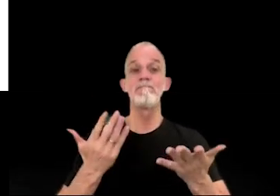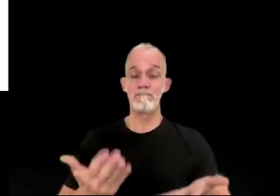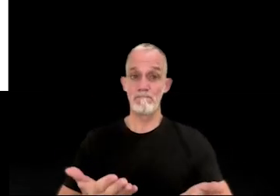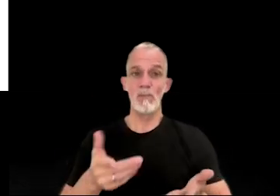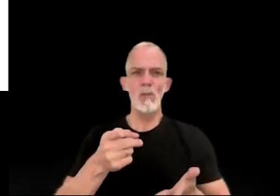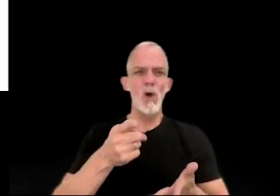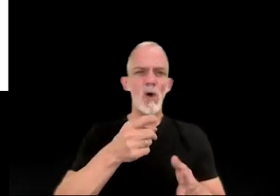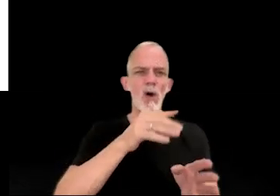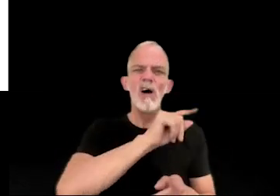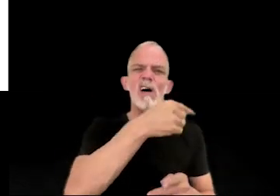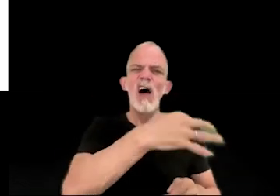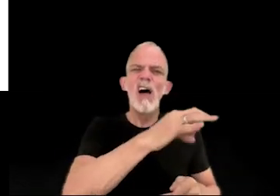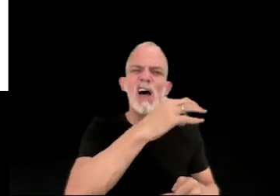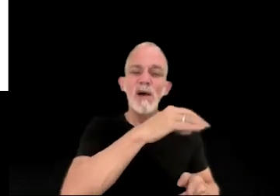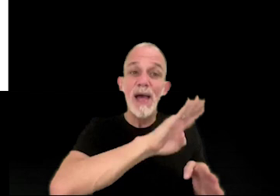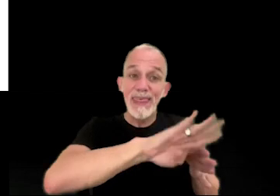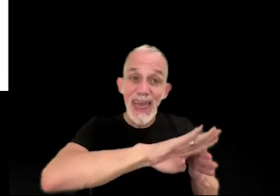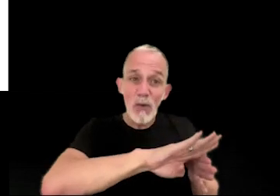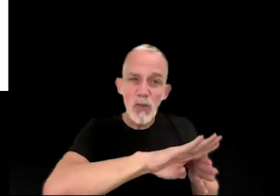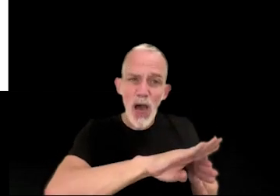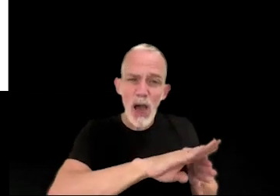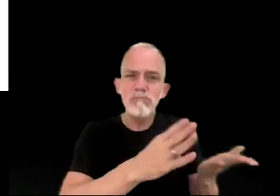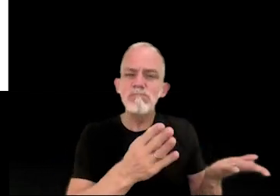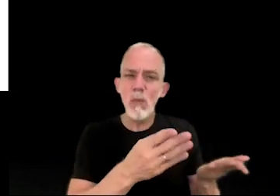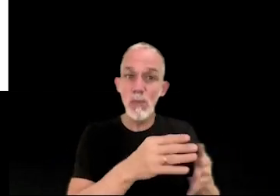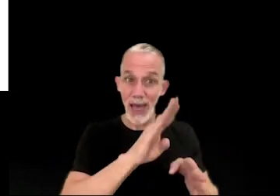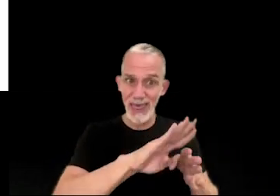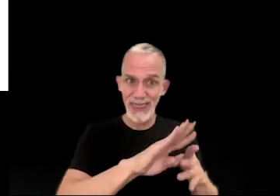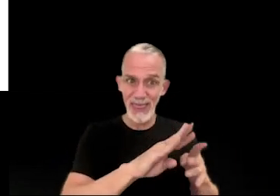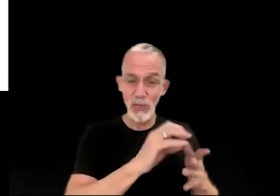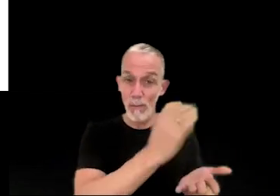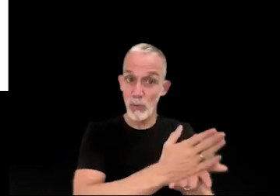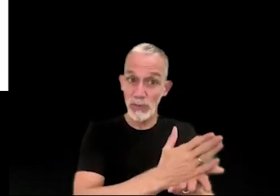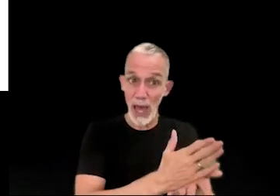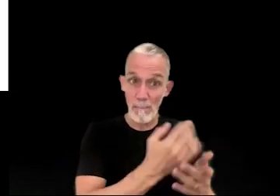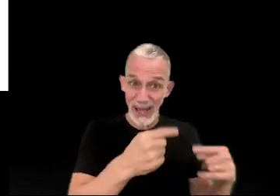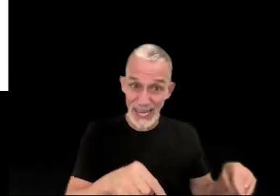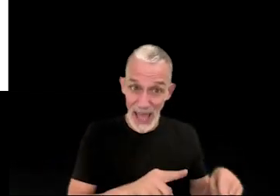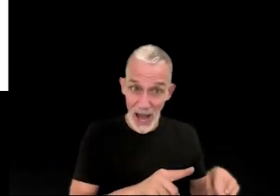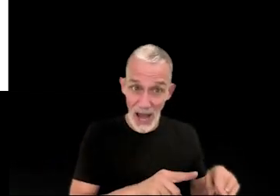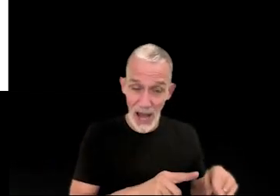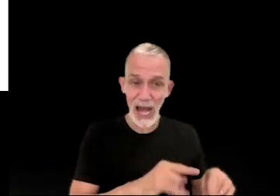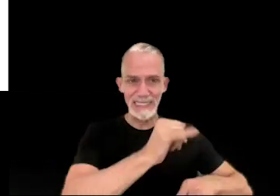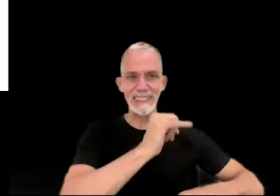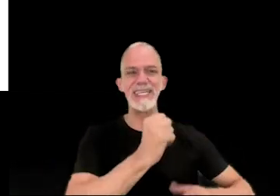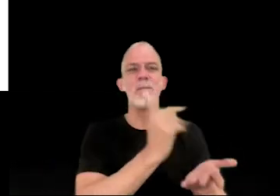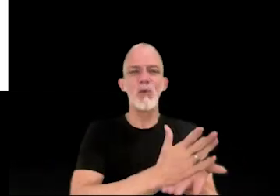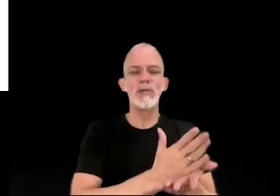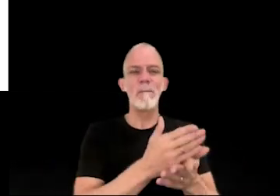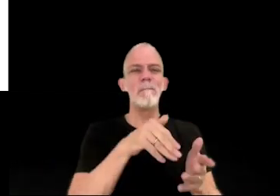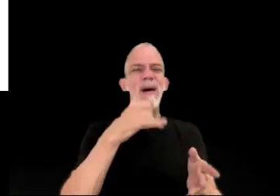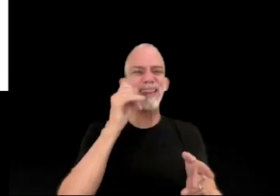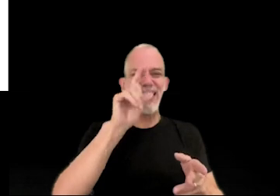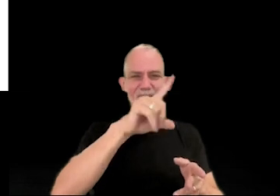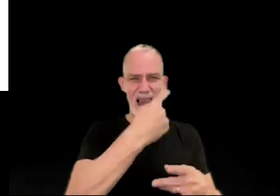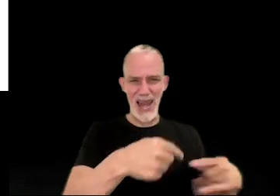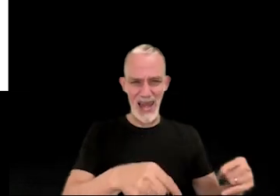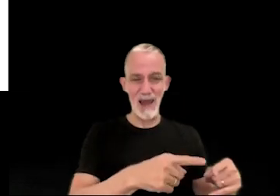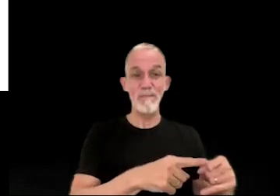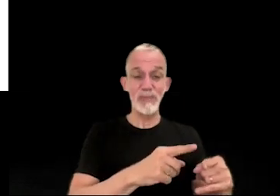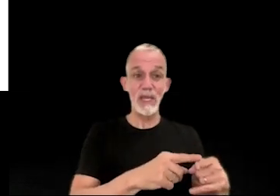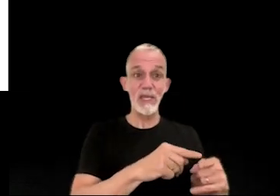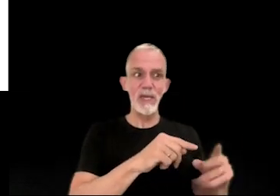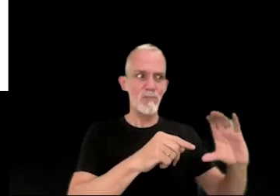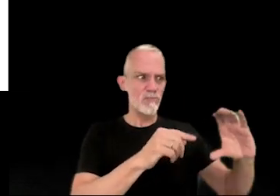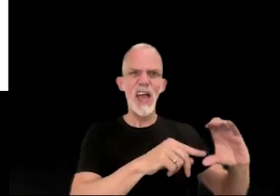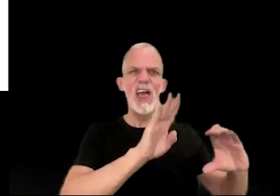obligación principal? Primero, es multa material, me dijiste, ¿no? Sí. Sí, multas materiales, sí. ¿Y la obligación